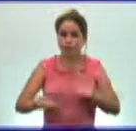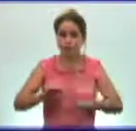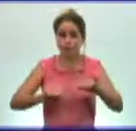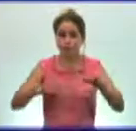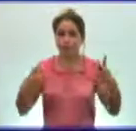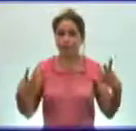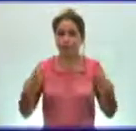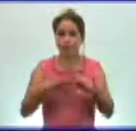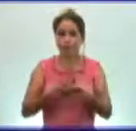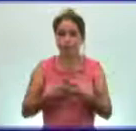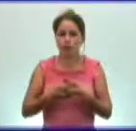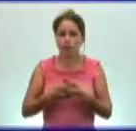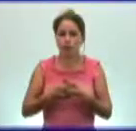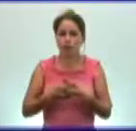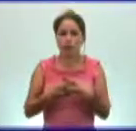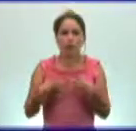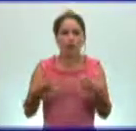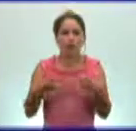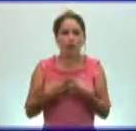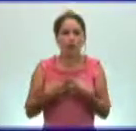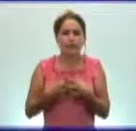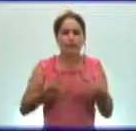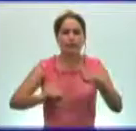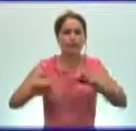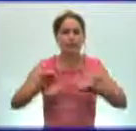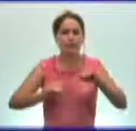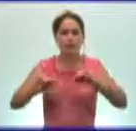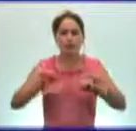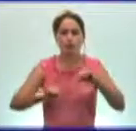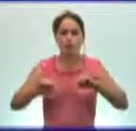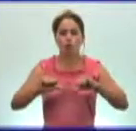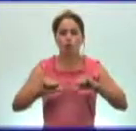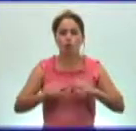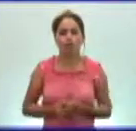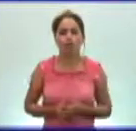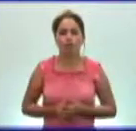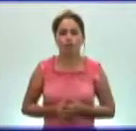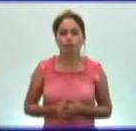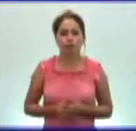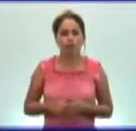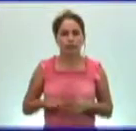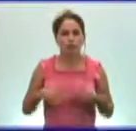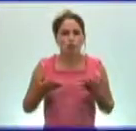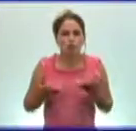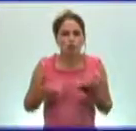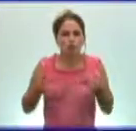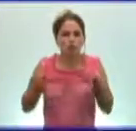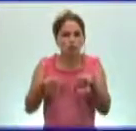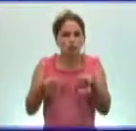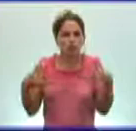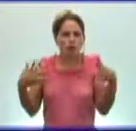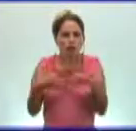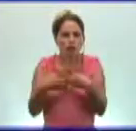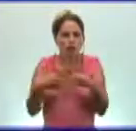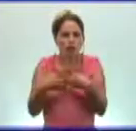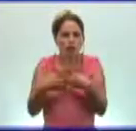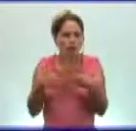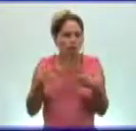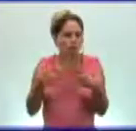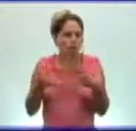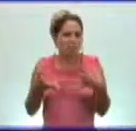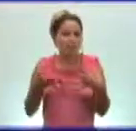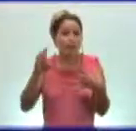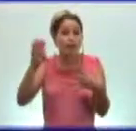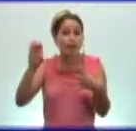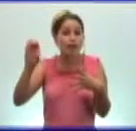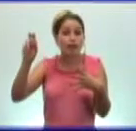por enlaces químicos. ¿Cuáles son estos enlaces químicos? Que ya ustedes deben haberlos estudiado de clases anteriores y en grados anteriores. Pues los